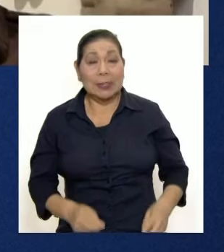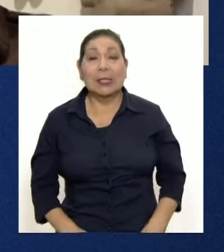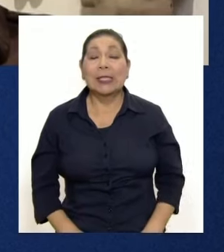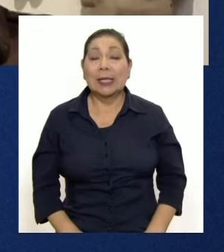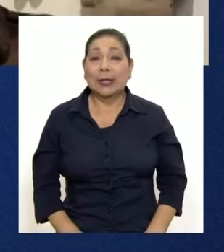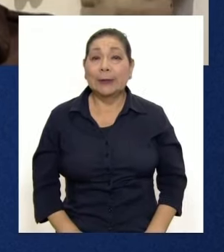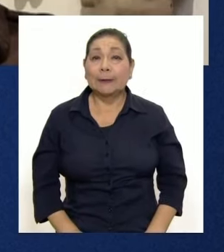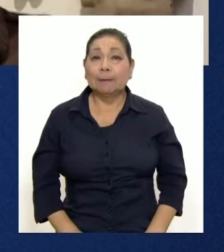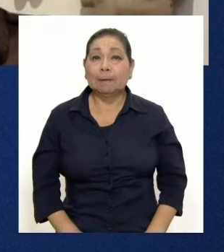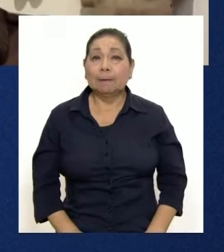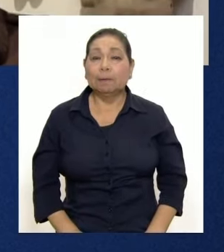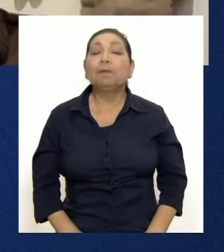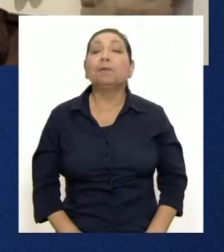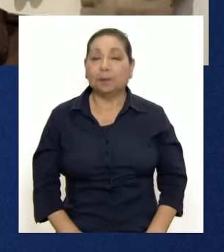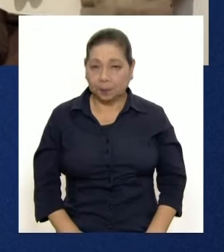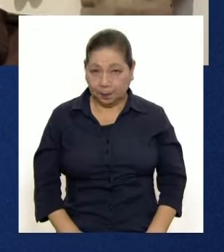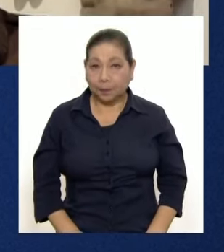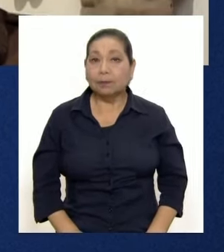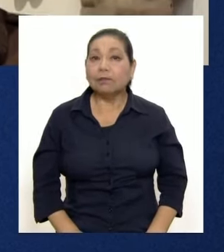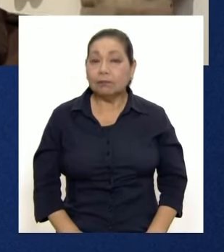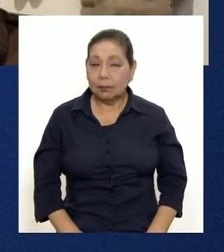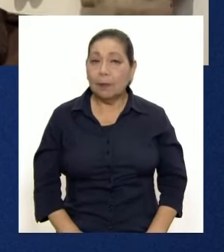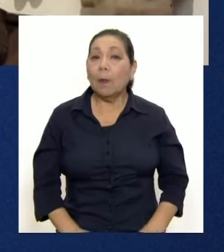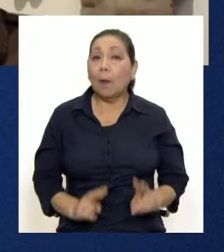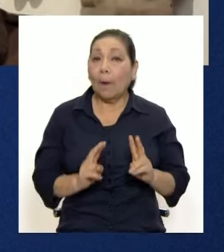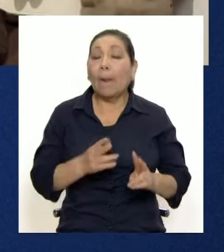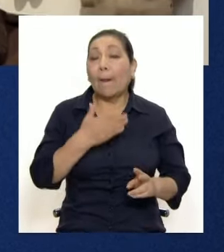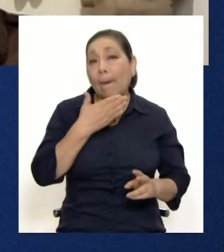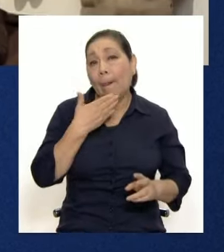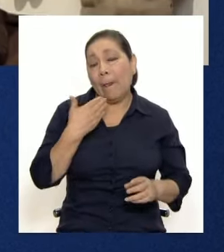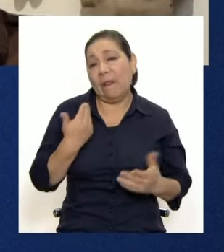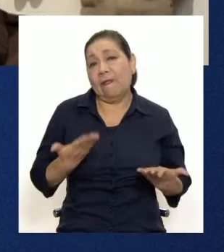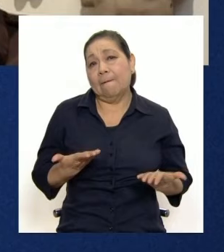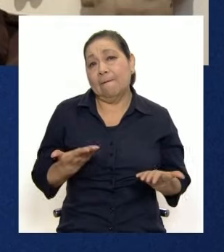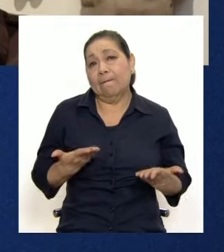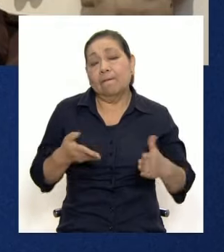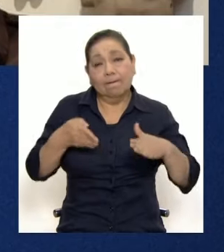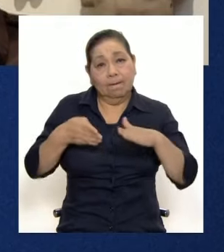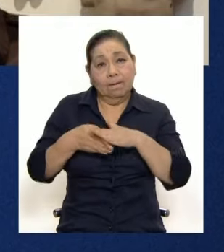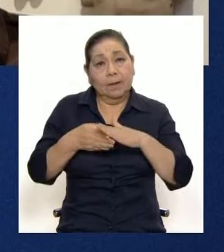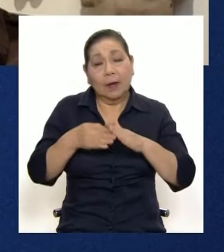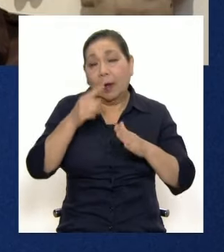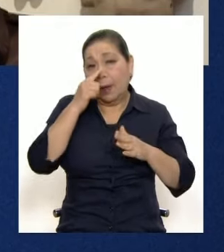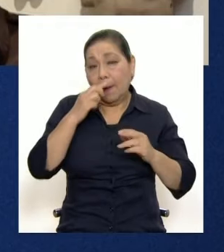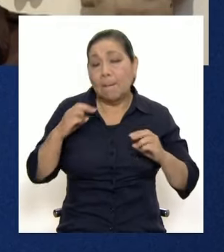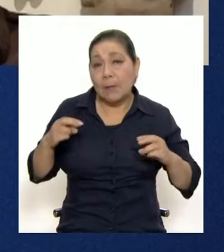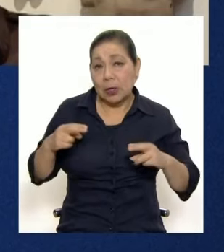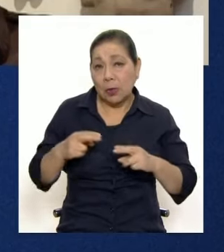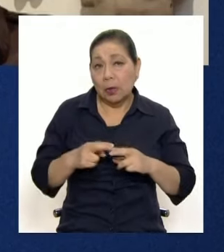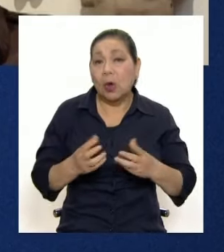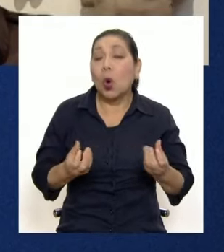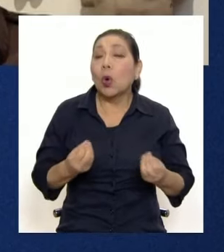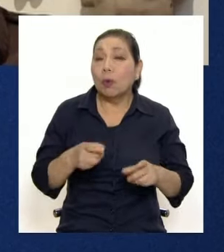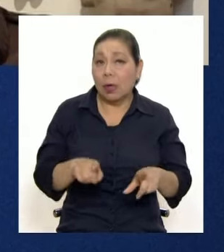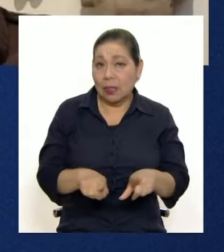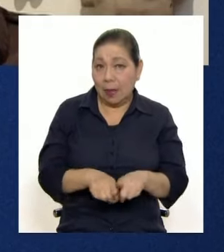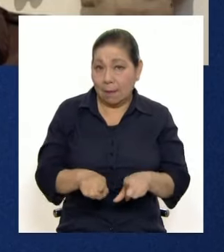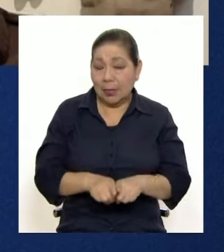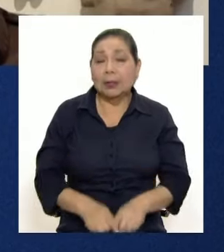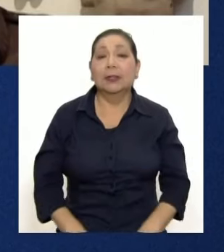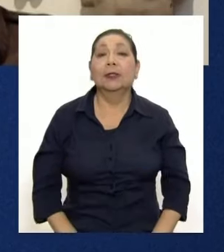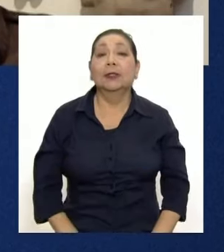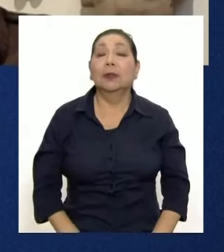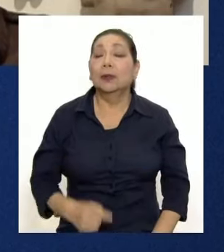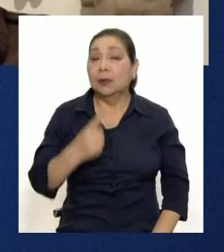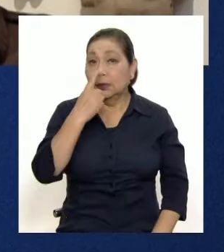visitas sí se está tratando de mejorar las condiciones de acceso a machupichu así como eh